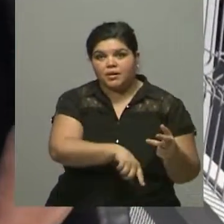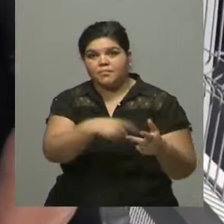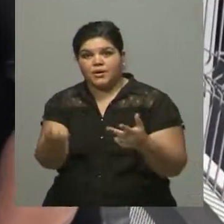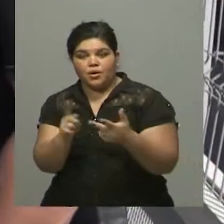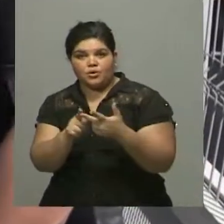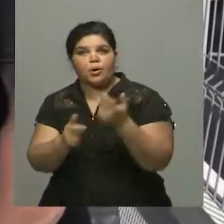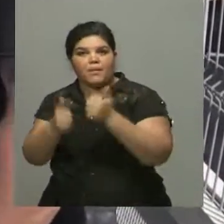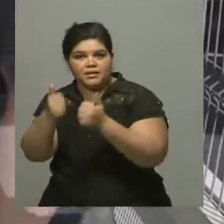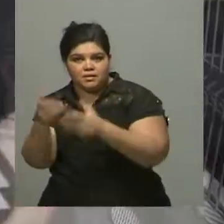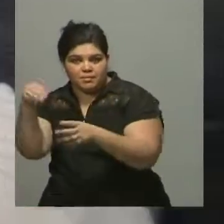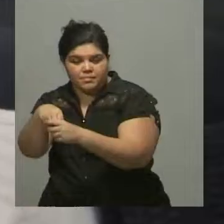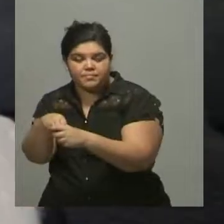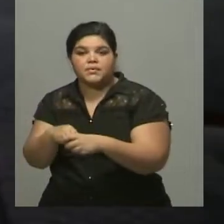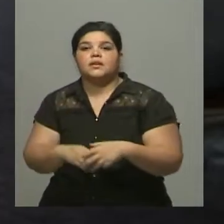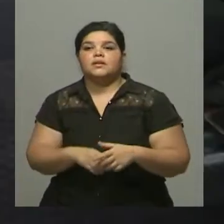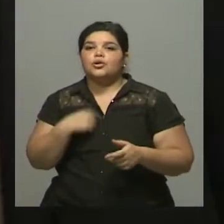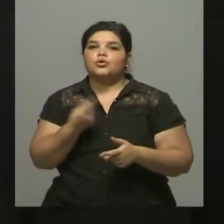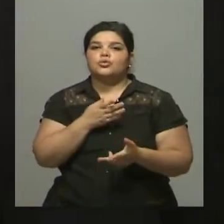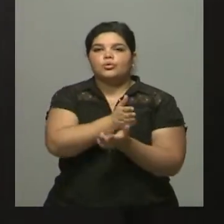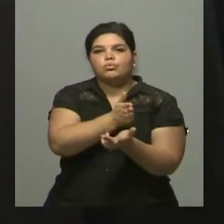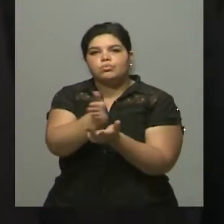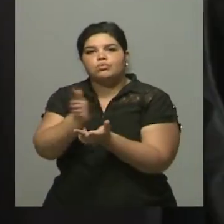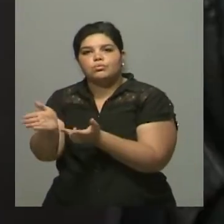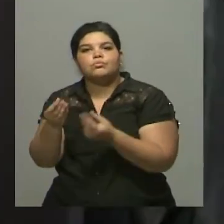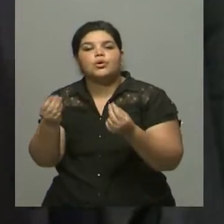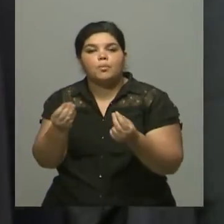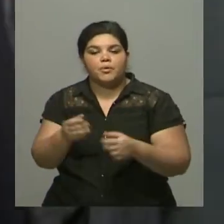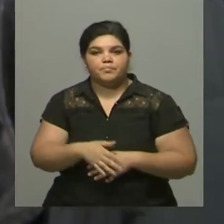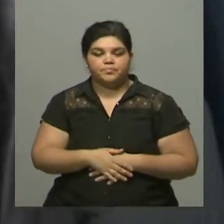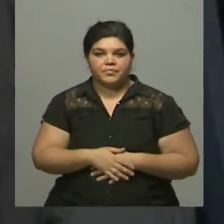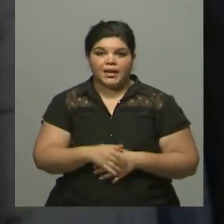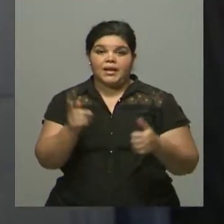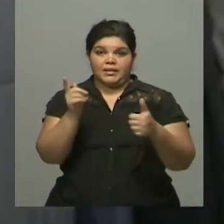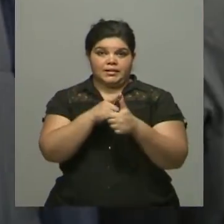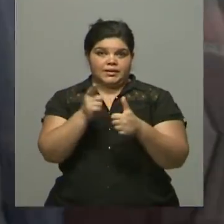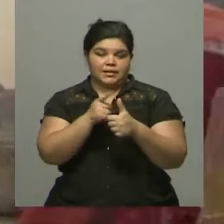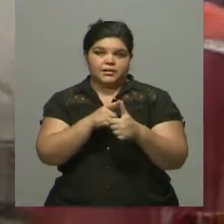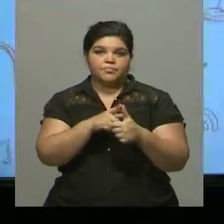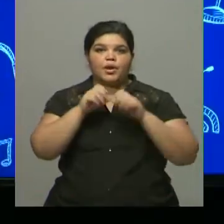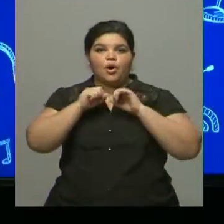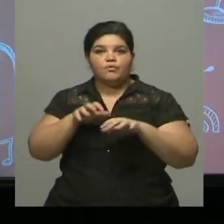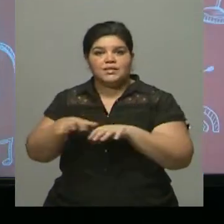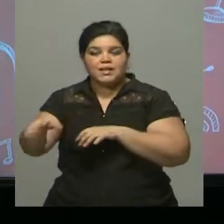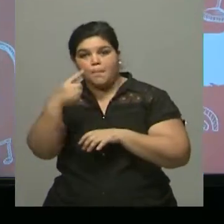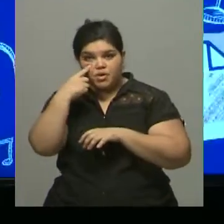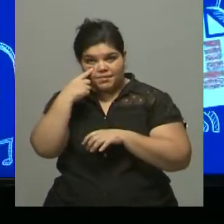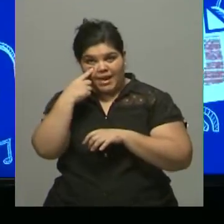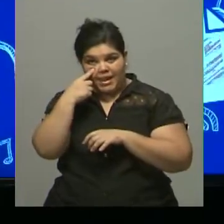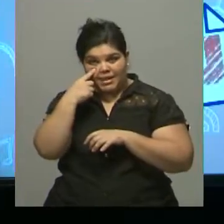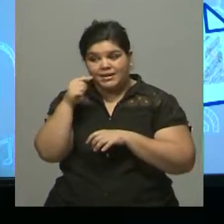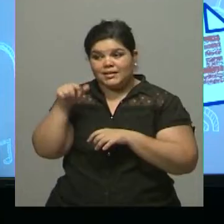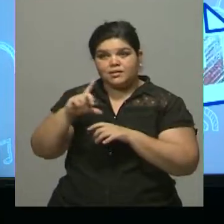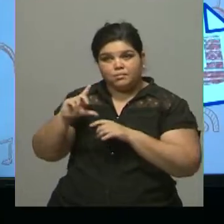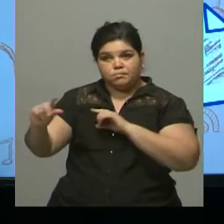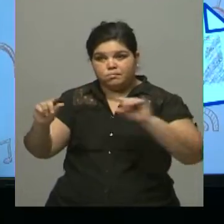conjunto de programas tenemos tres alternativas o tres vías. Una son nuestro brazo largo, que son las oficinas de empleo municipales. Sí. Pueden acercarse a